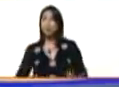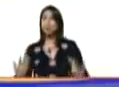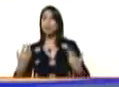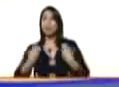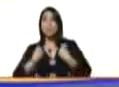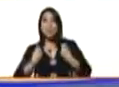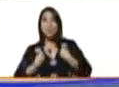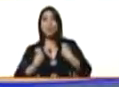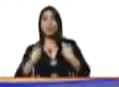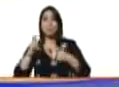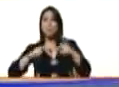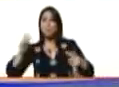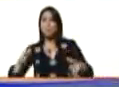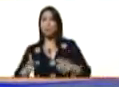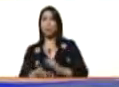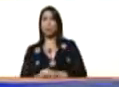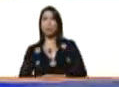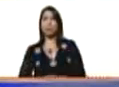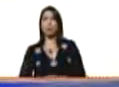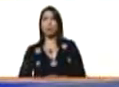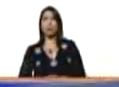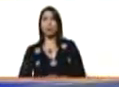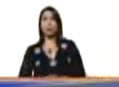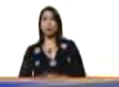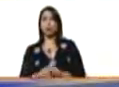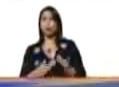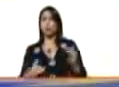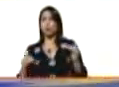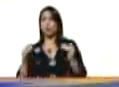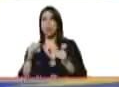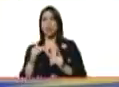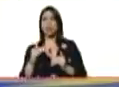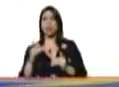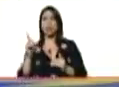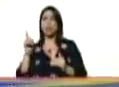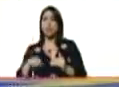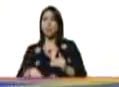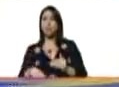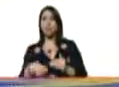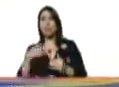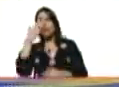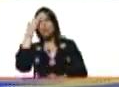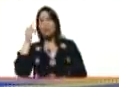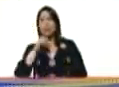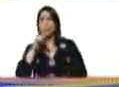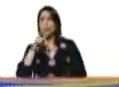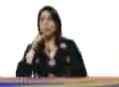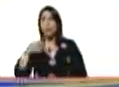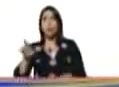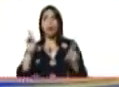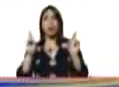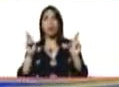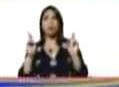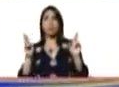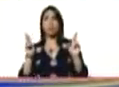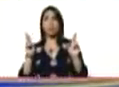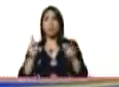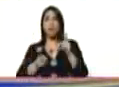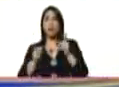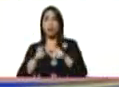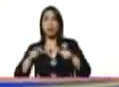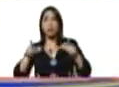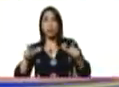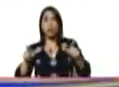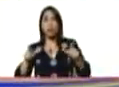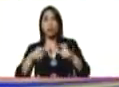humanos, superando el supremacismo y toda la maldad que lo movió. Y ojalá en algún lugar de su